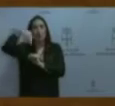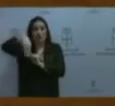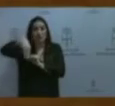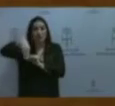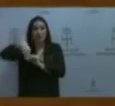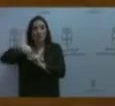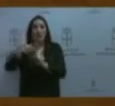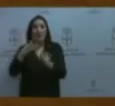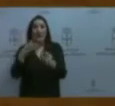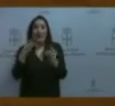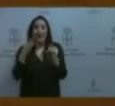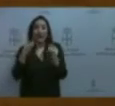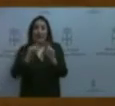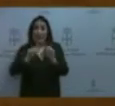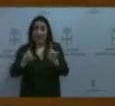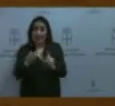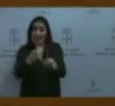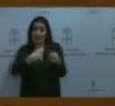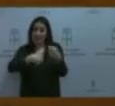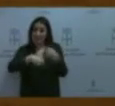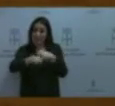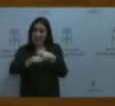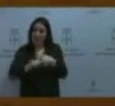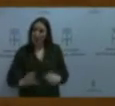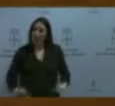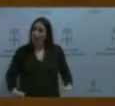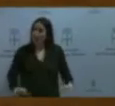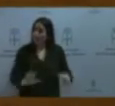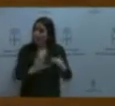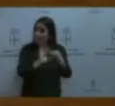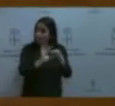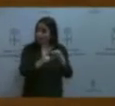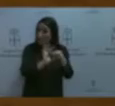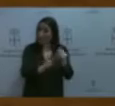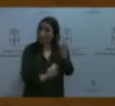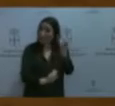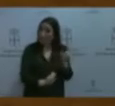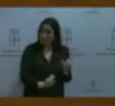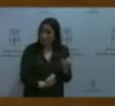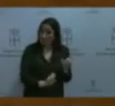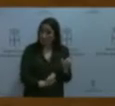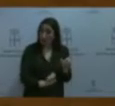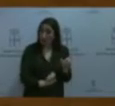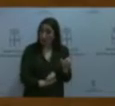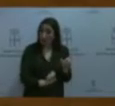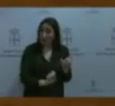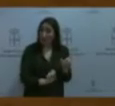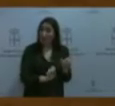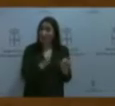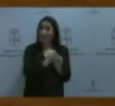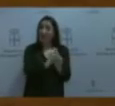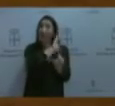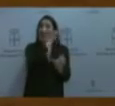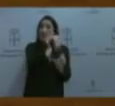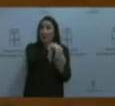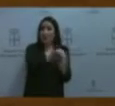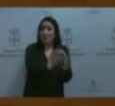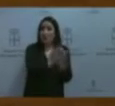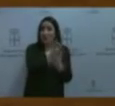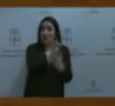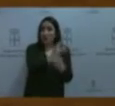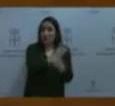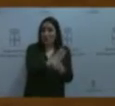los ofrece, tienen alguna relación con algún miembro del servicio de traumatología de Avilés, especialmente con la